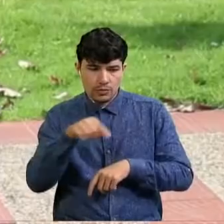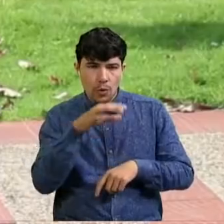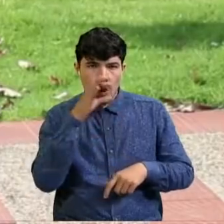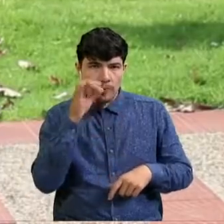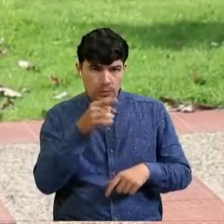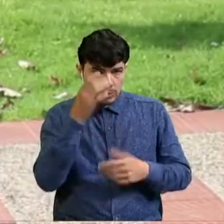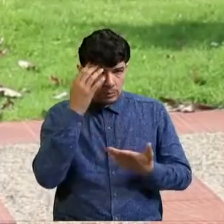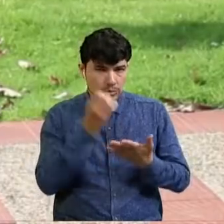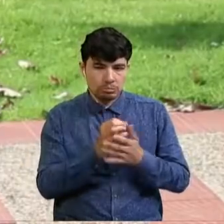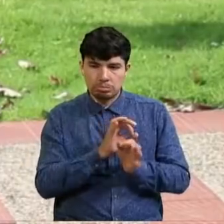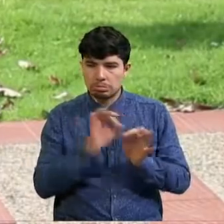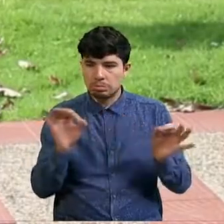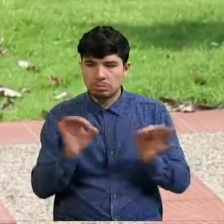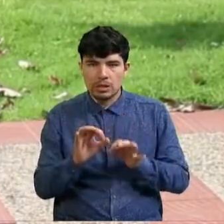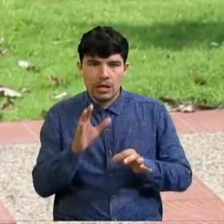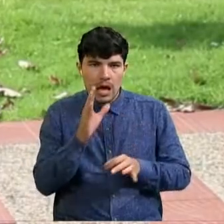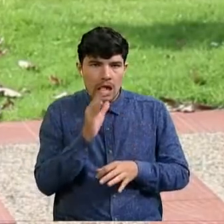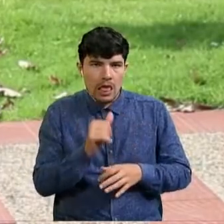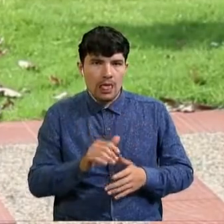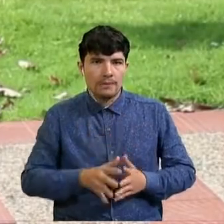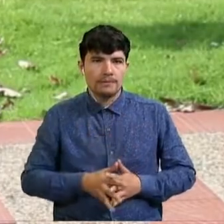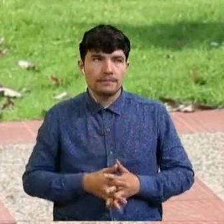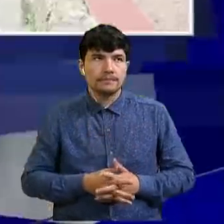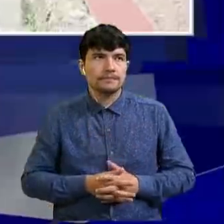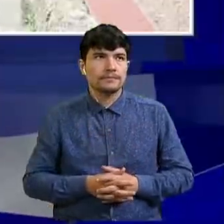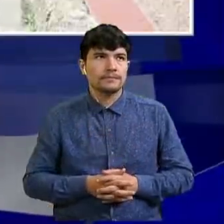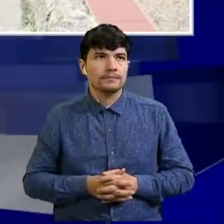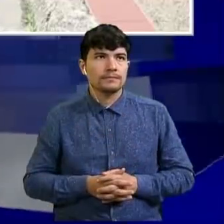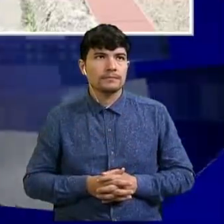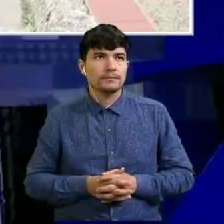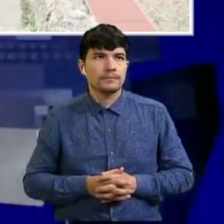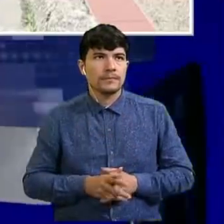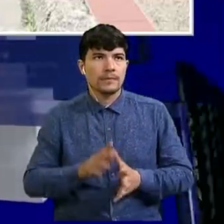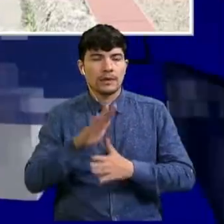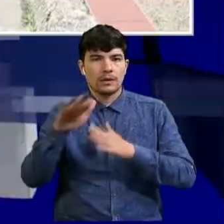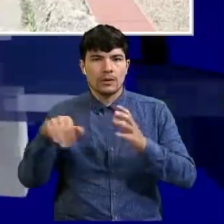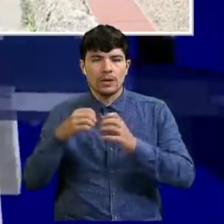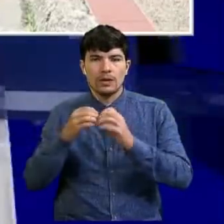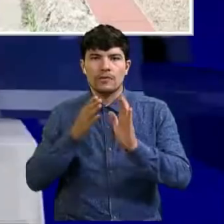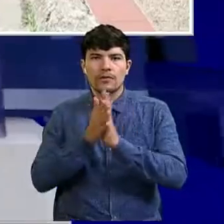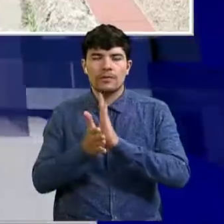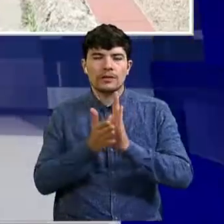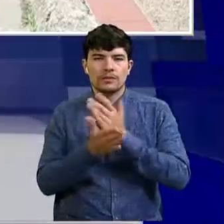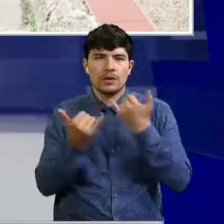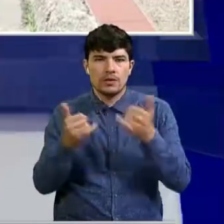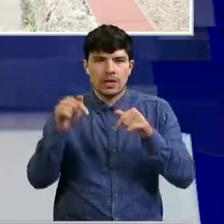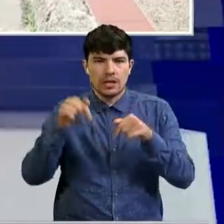de quien fuimos informados se encuentra fuera del país en Estados Unidos. En la información que generamos a esta